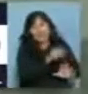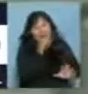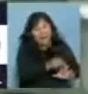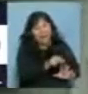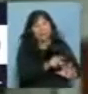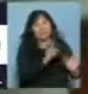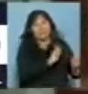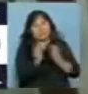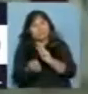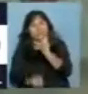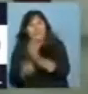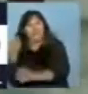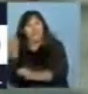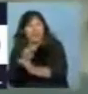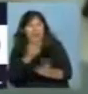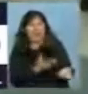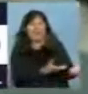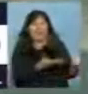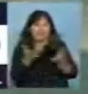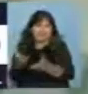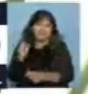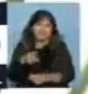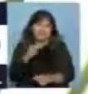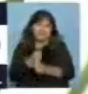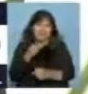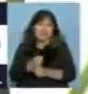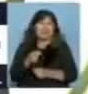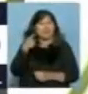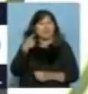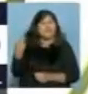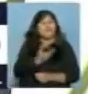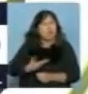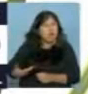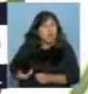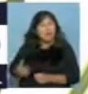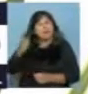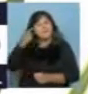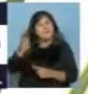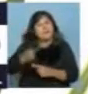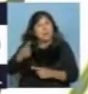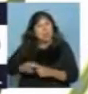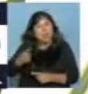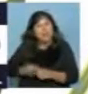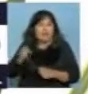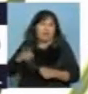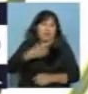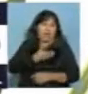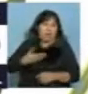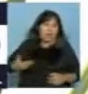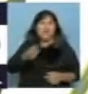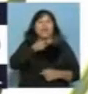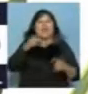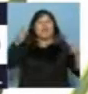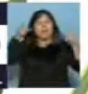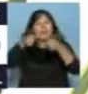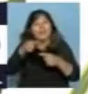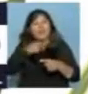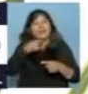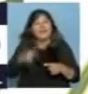profundizar una de las políticas que tiene nuestro gobierno, que es el de llegar a la mayor cantidad de escuelas con jornada extendida,